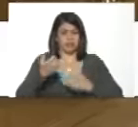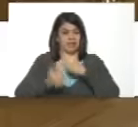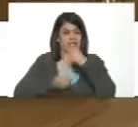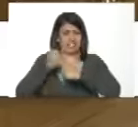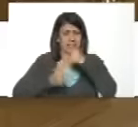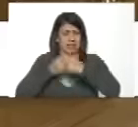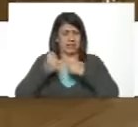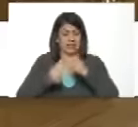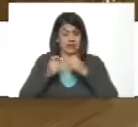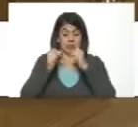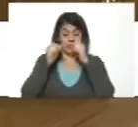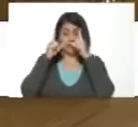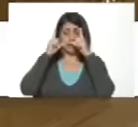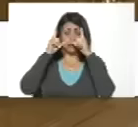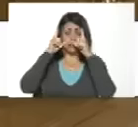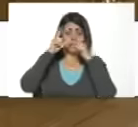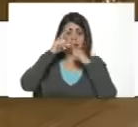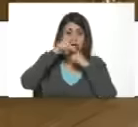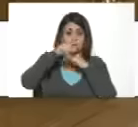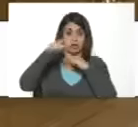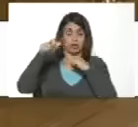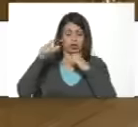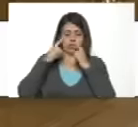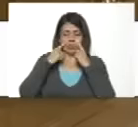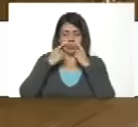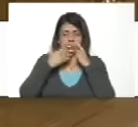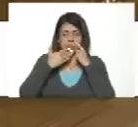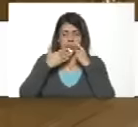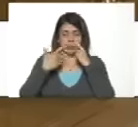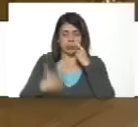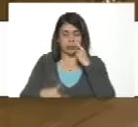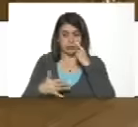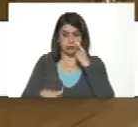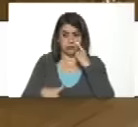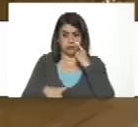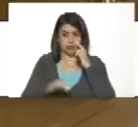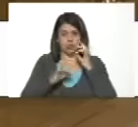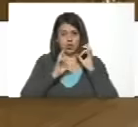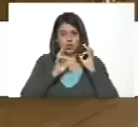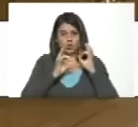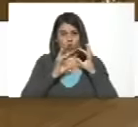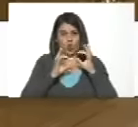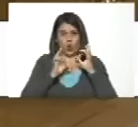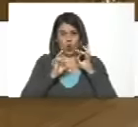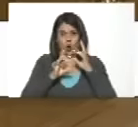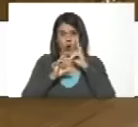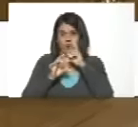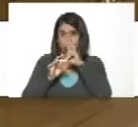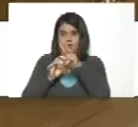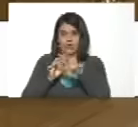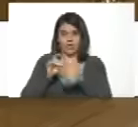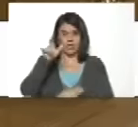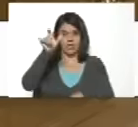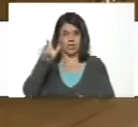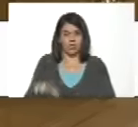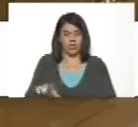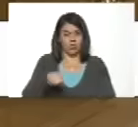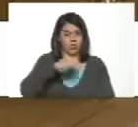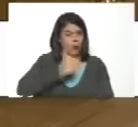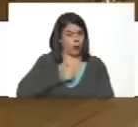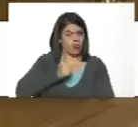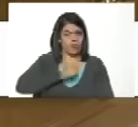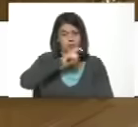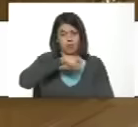tiene que impactar a cualquier ciudadano. Tiene que dolerle a cualquier ser humano.